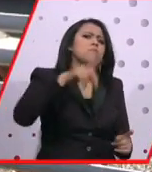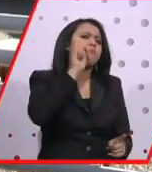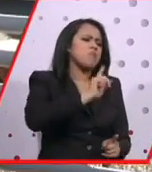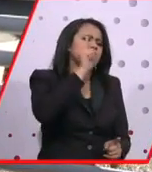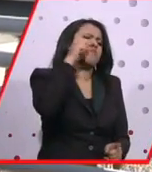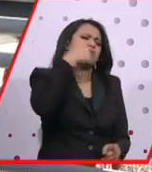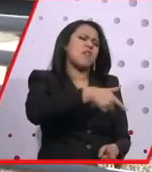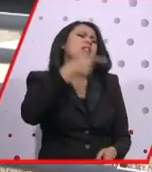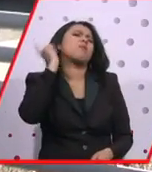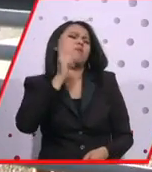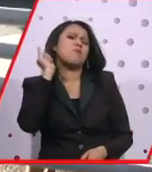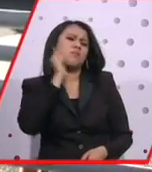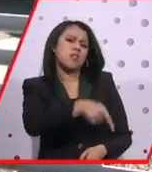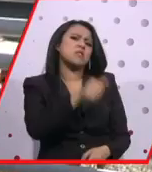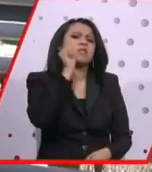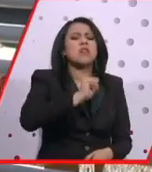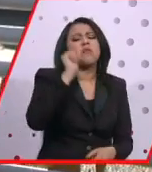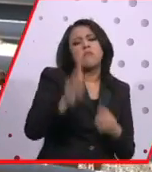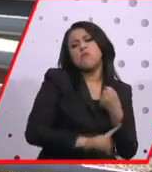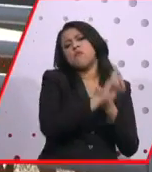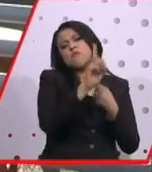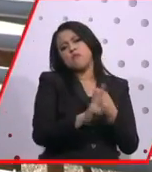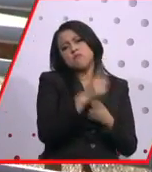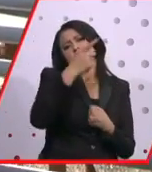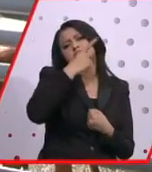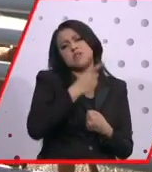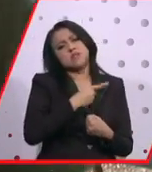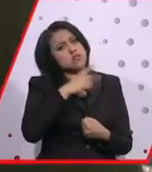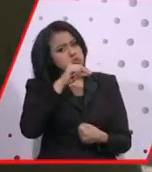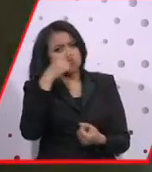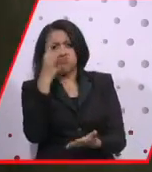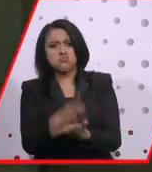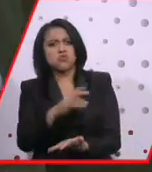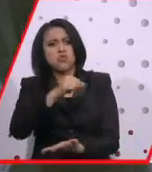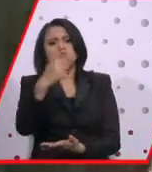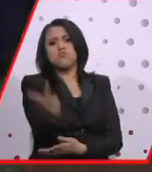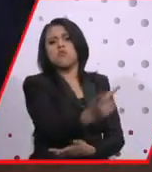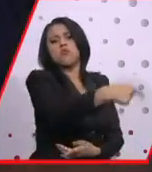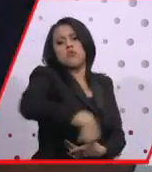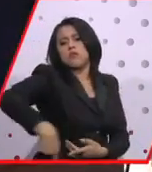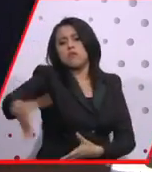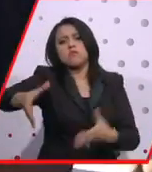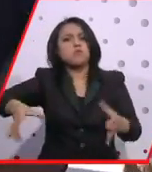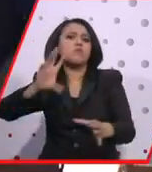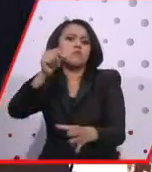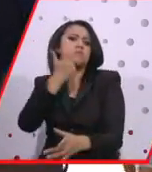con todos tienen problemas entonces no soy la única a cualquiera que le preguntes aquí